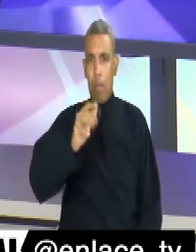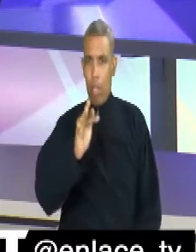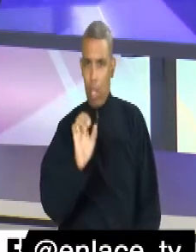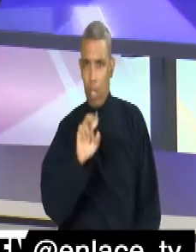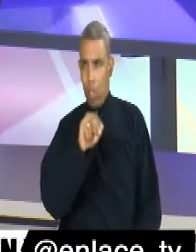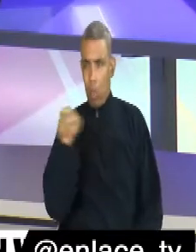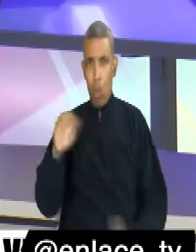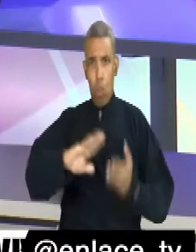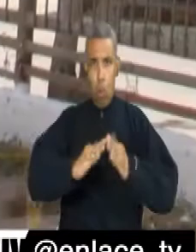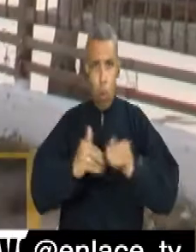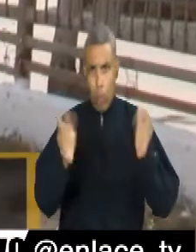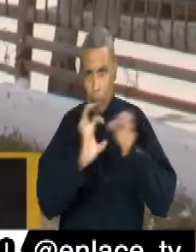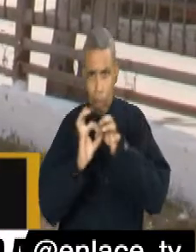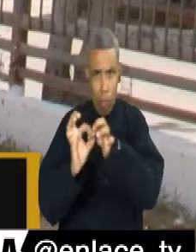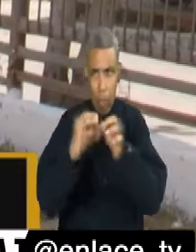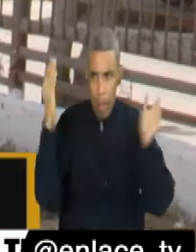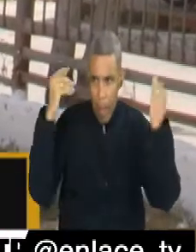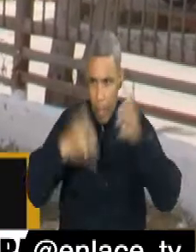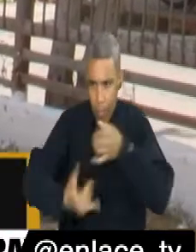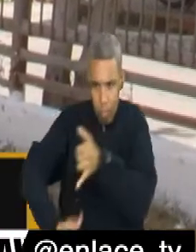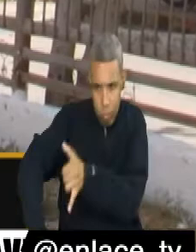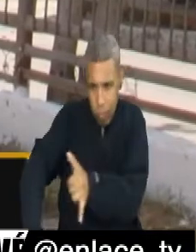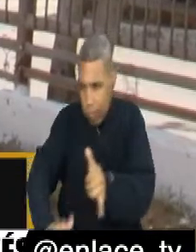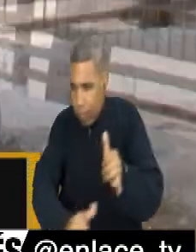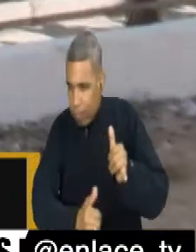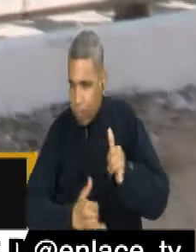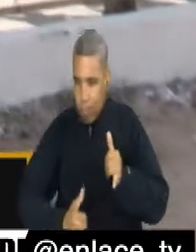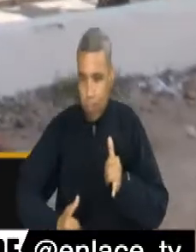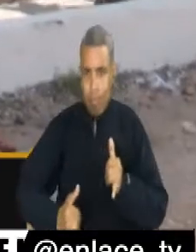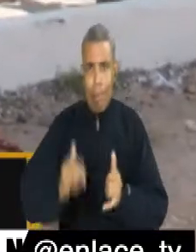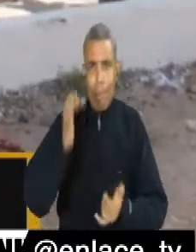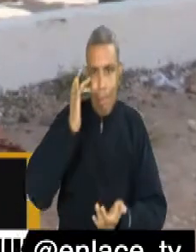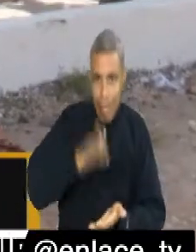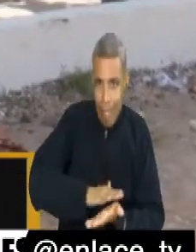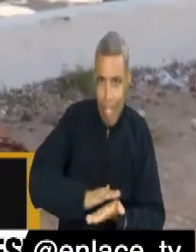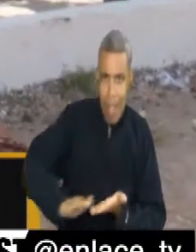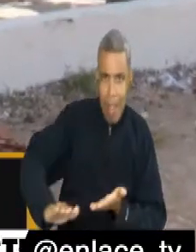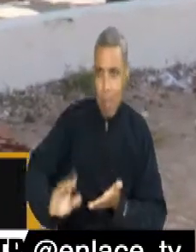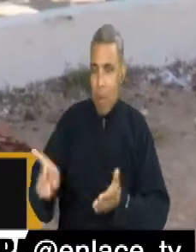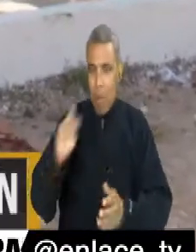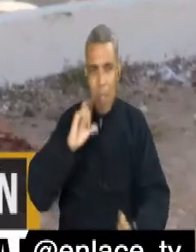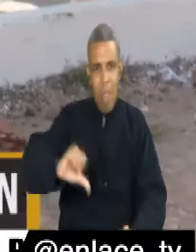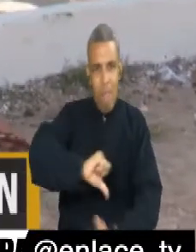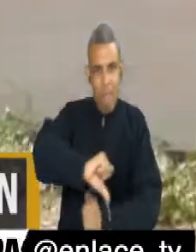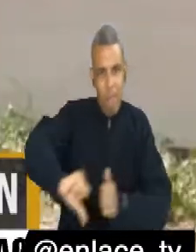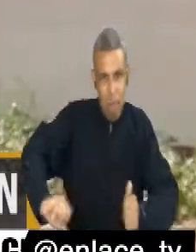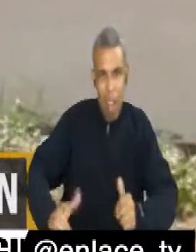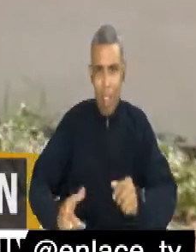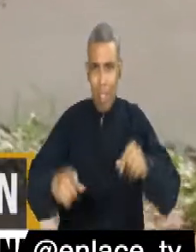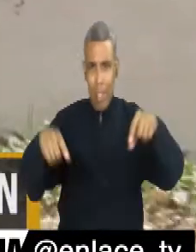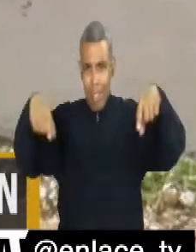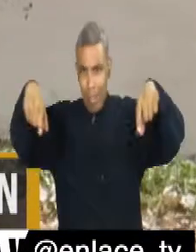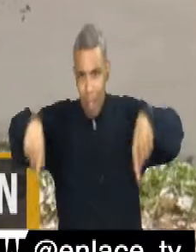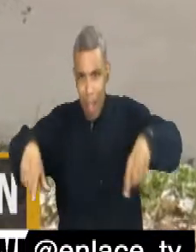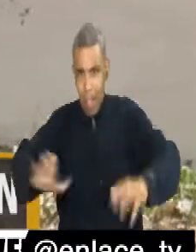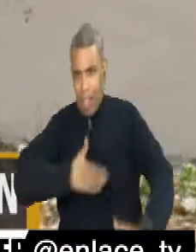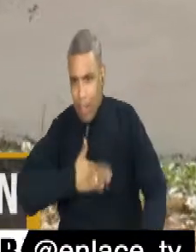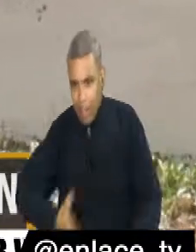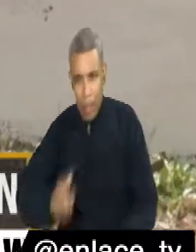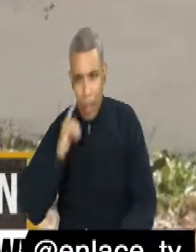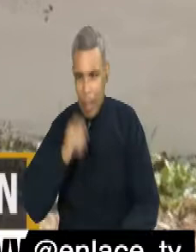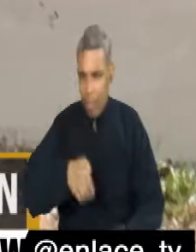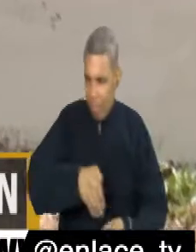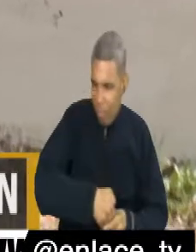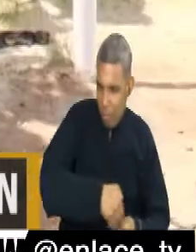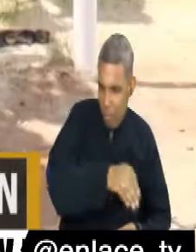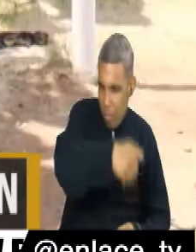ciudad. Sentido de pertenencia y amor por su escenario deportivo demostraron algunos habitantes de la Ciudadela Pipatón, quienes adelantaron